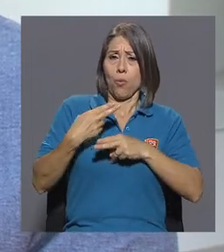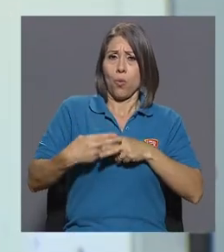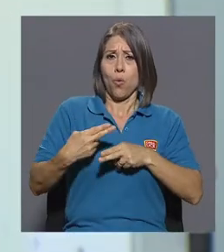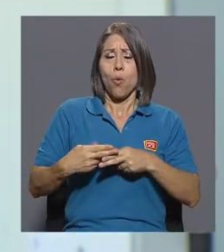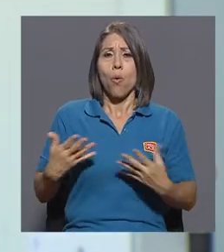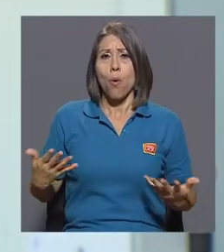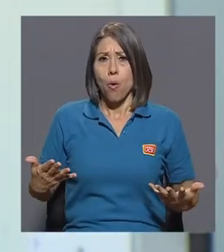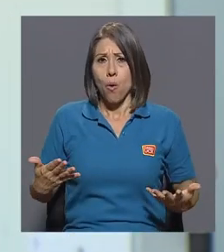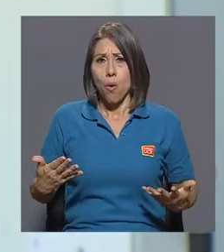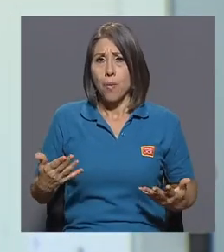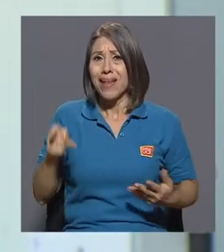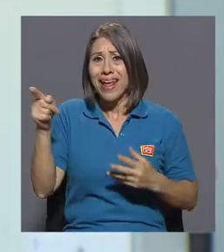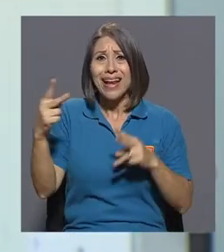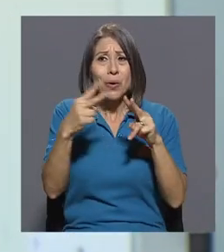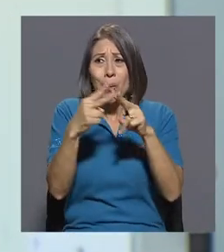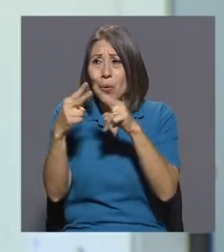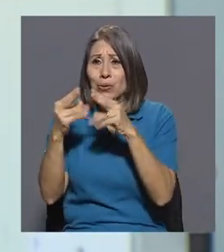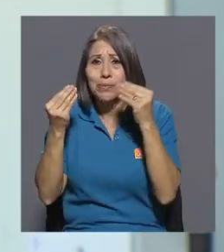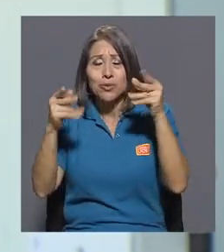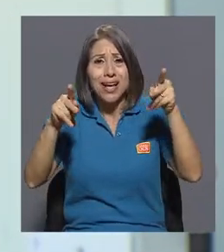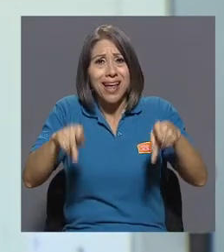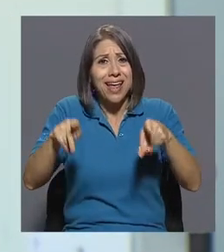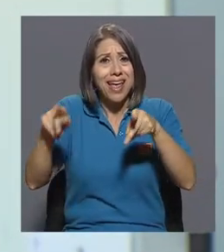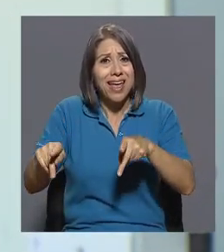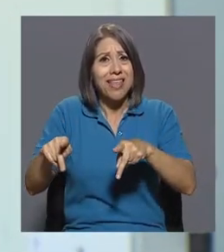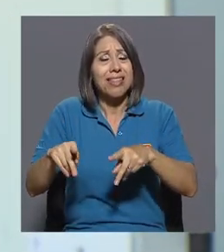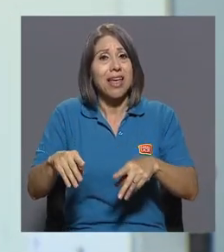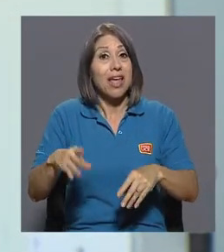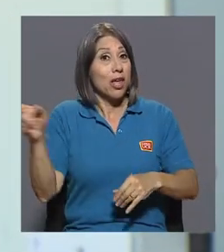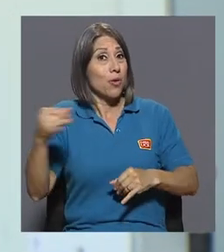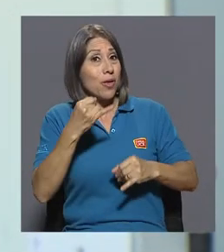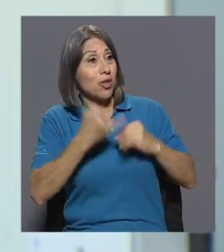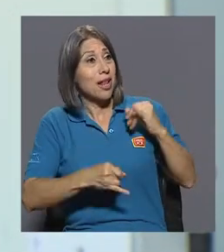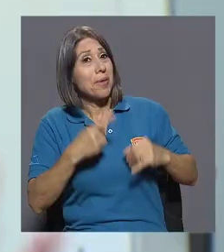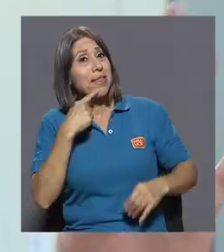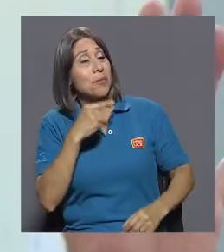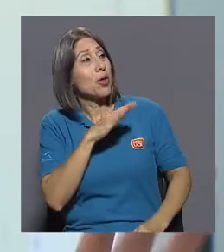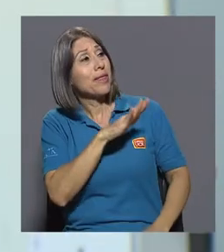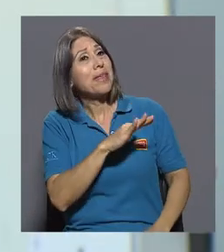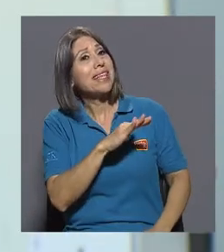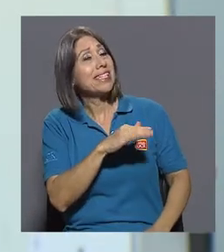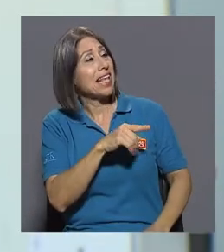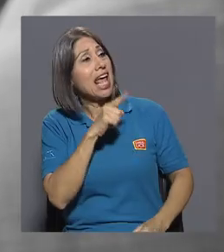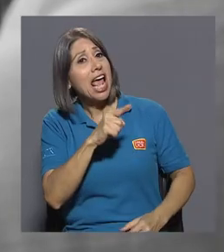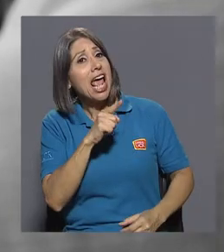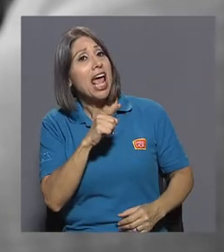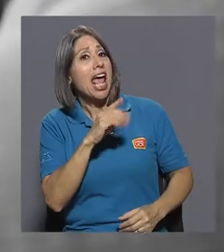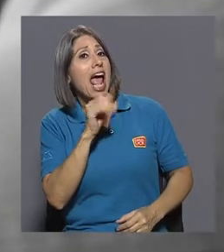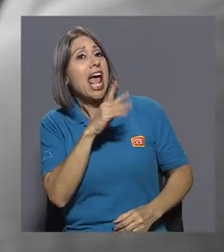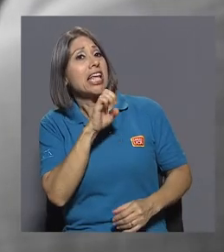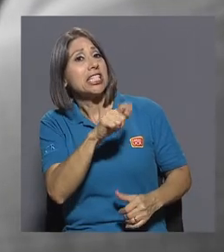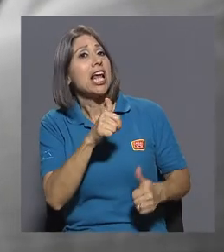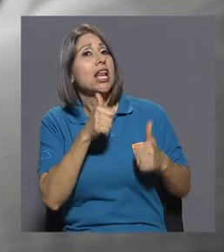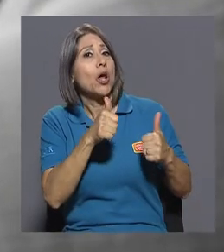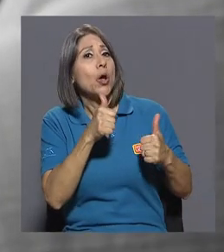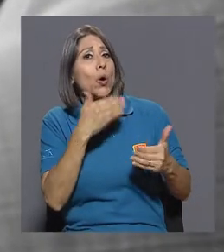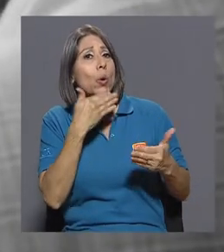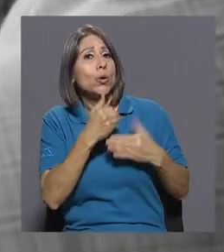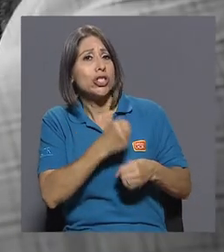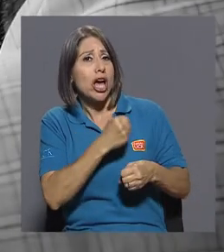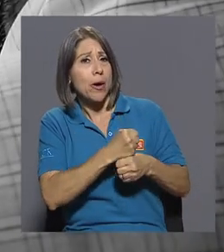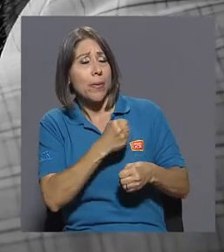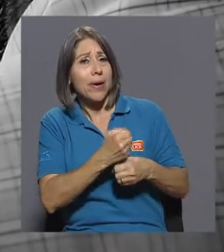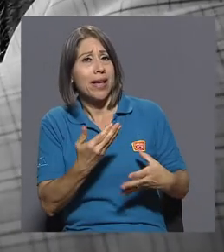que él conoce, eso. Y cuando terminó, me dijo, Angel, good job, ¿verdad? Y yo, bueno, obviamente nunca se me va a olvidar esa experiencia,